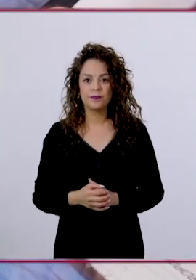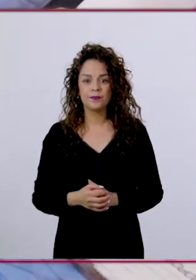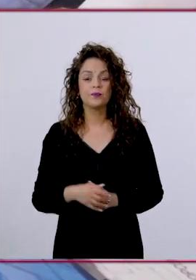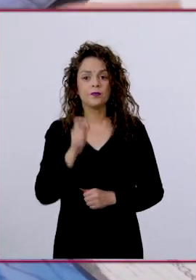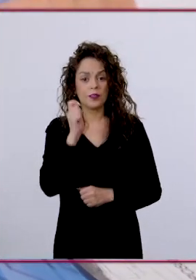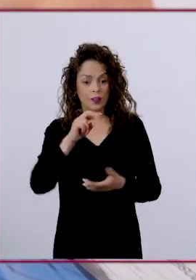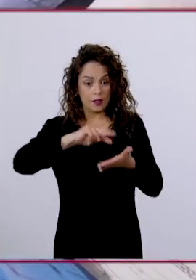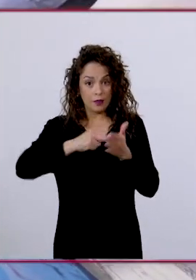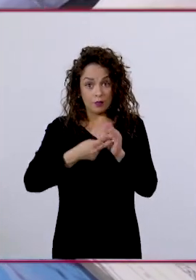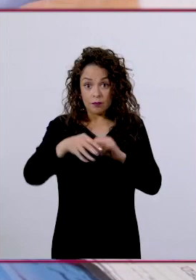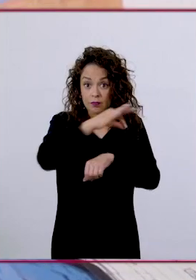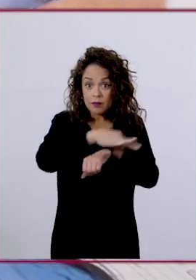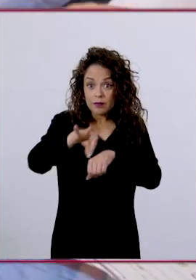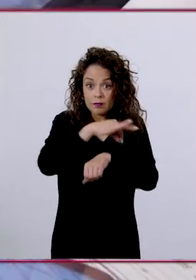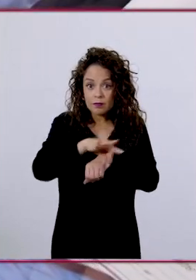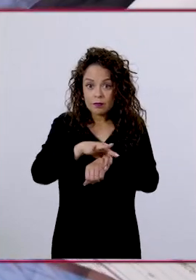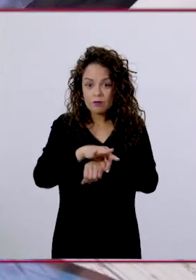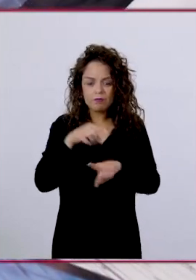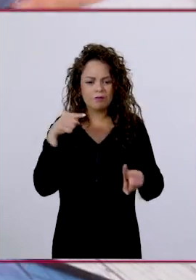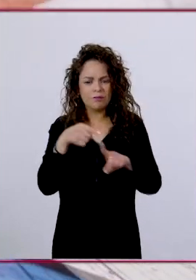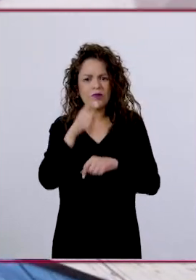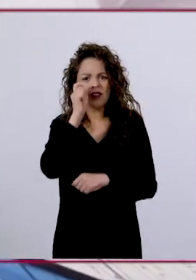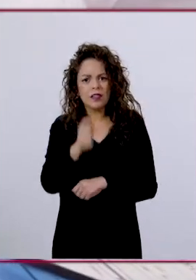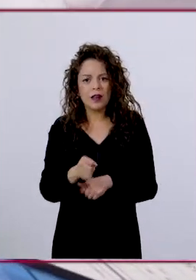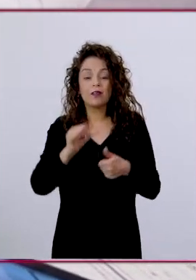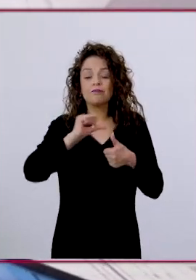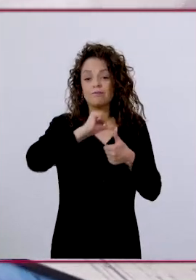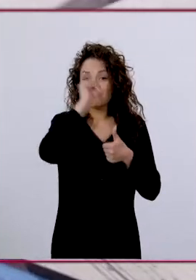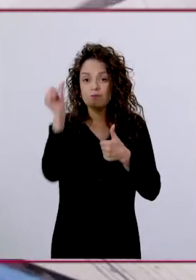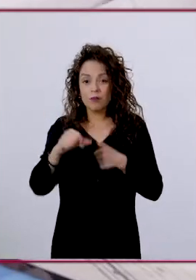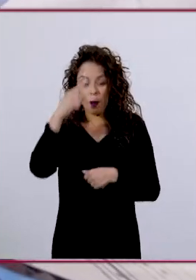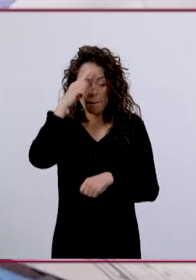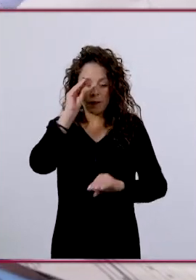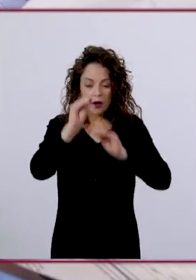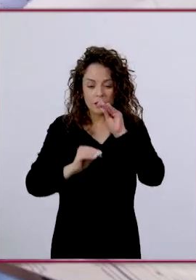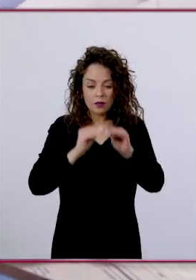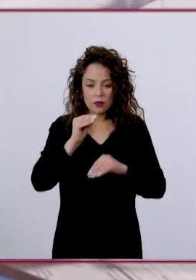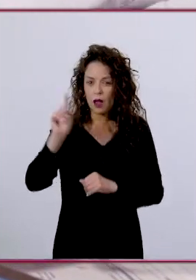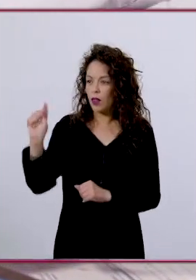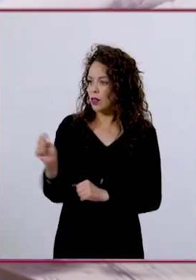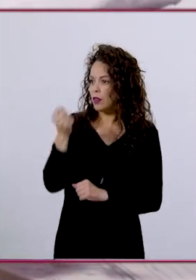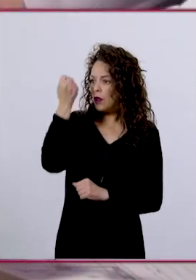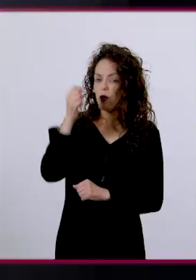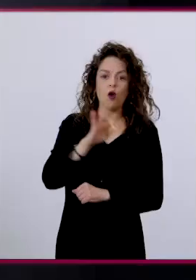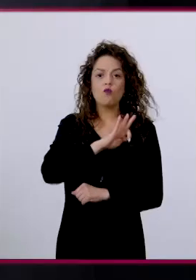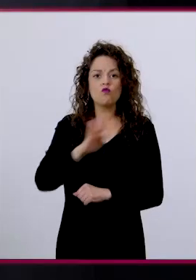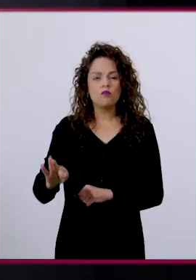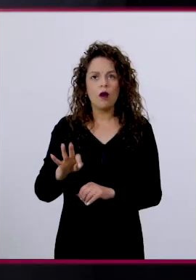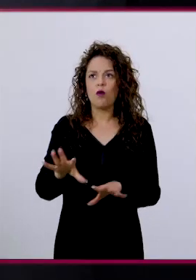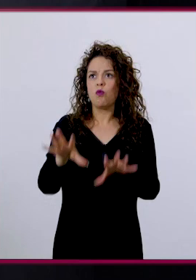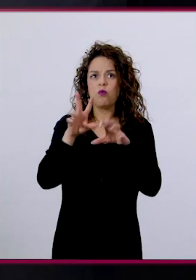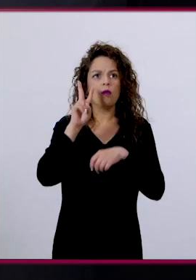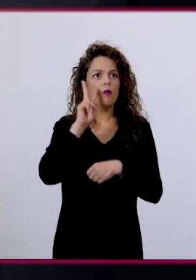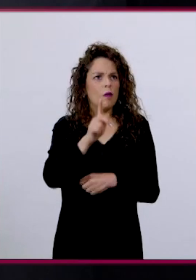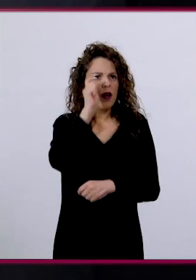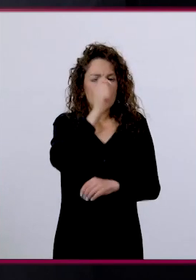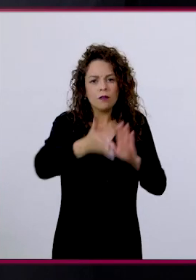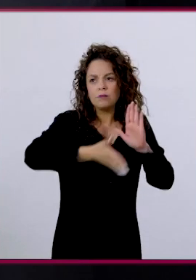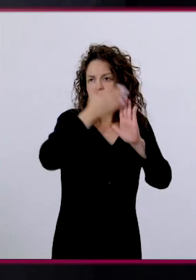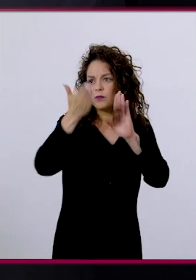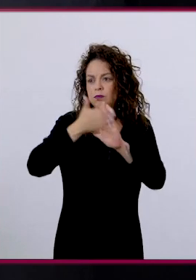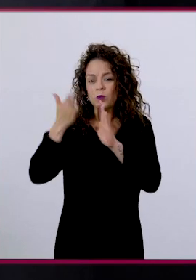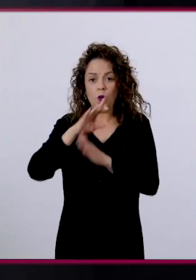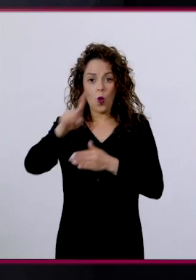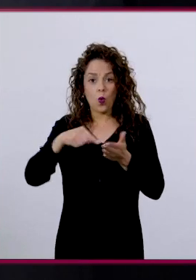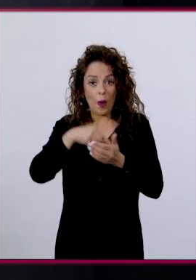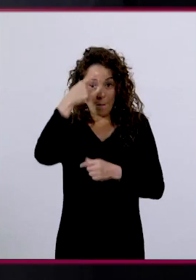la arquitectura es en sí un arte de la aplicación tecnológica para la proyección y construcción de espacios